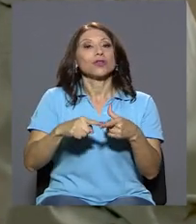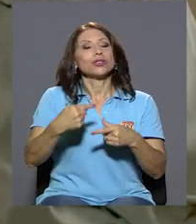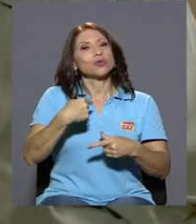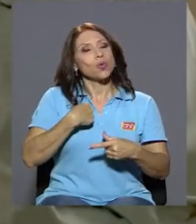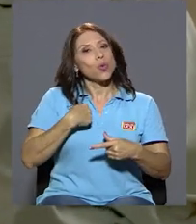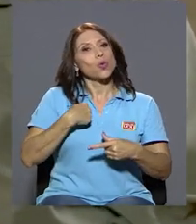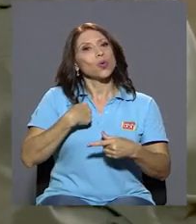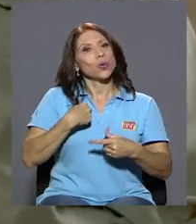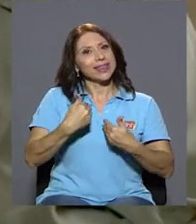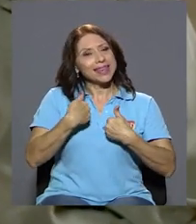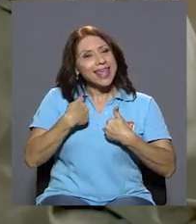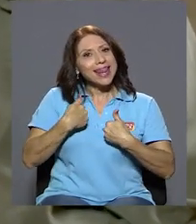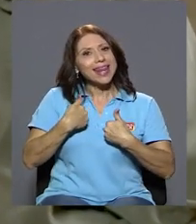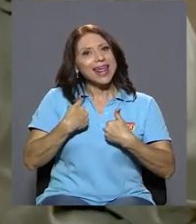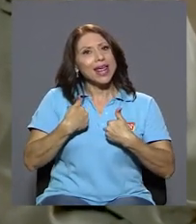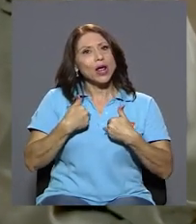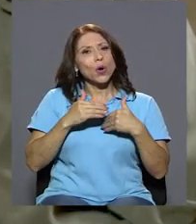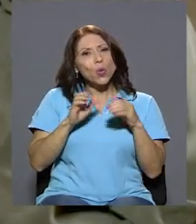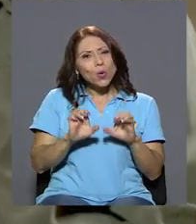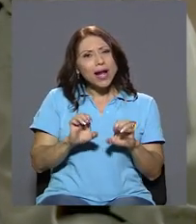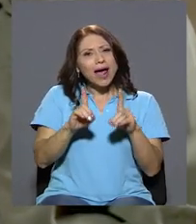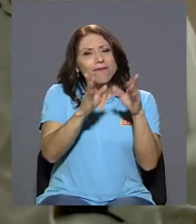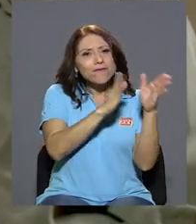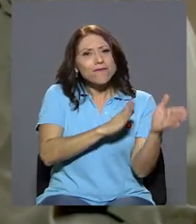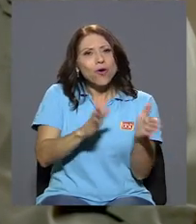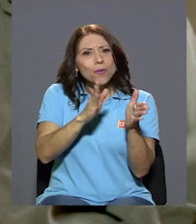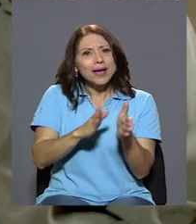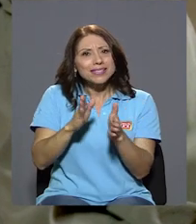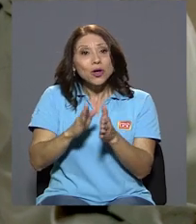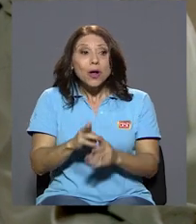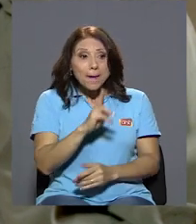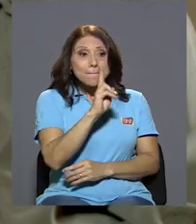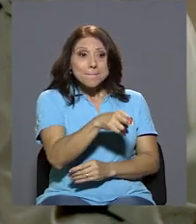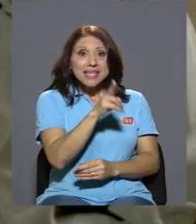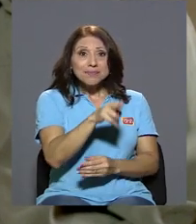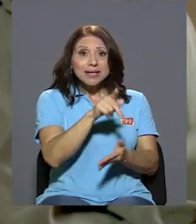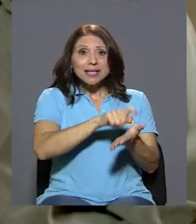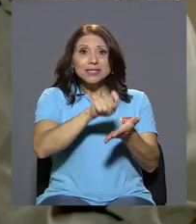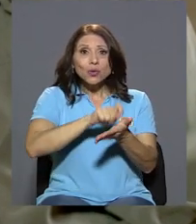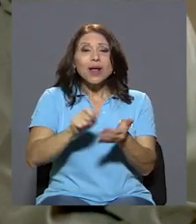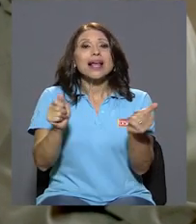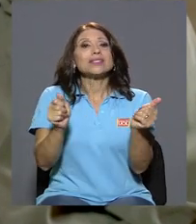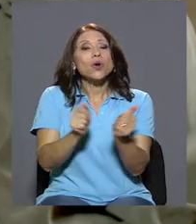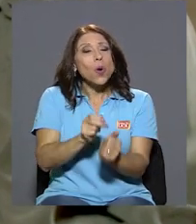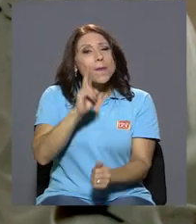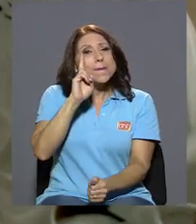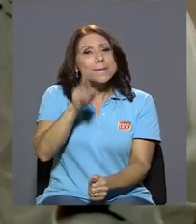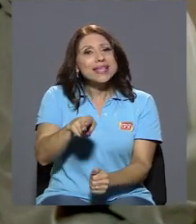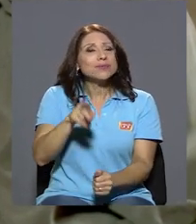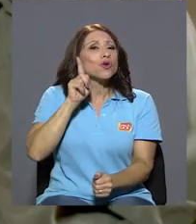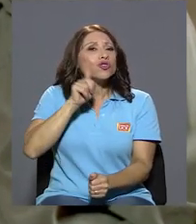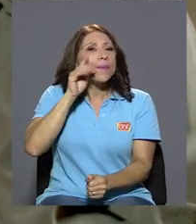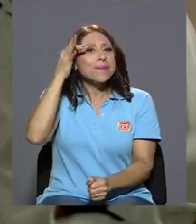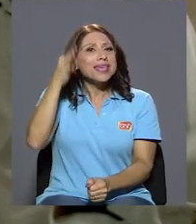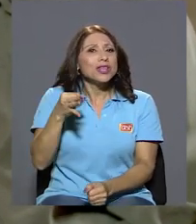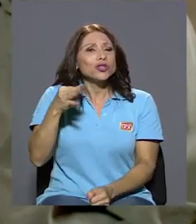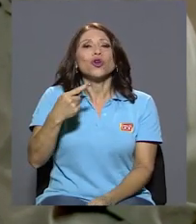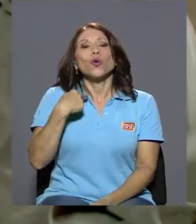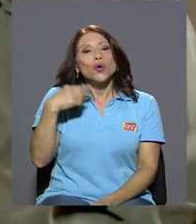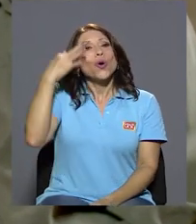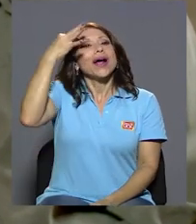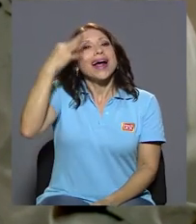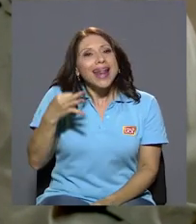tiene una una formación que decía yo en las mismas escuelas y con los mismos mitos y termina